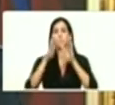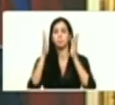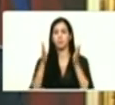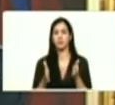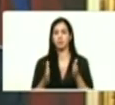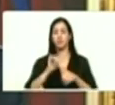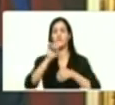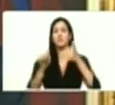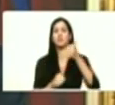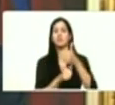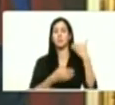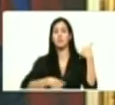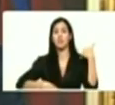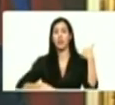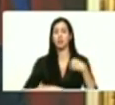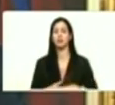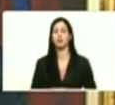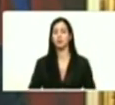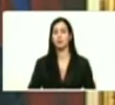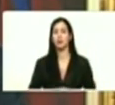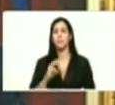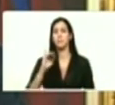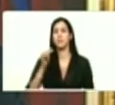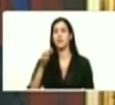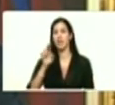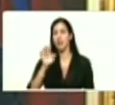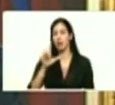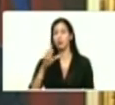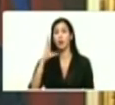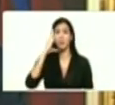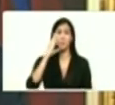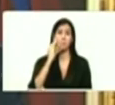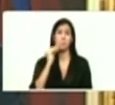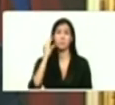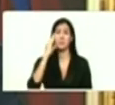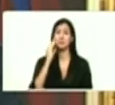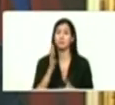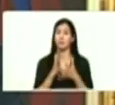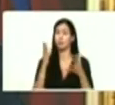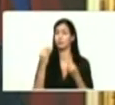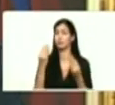ministro vicepresidente Miguel Pérez Abad con toda la experiencia que usted tiene